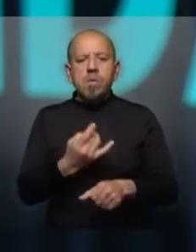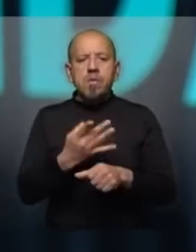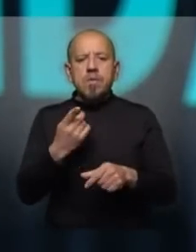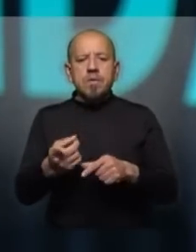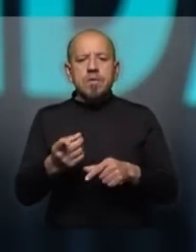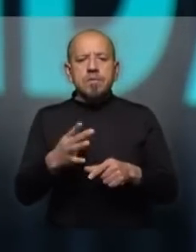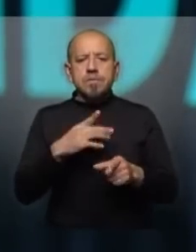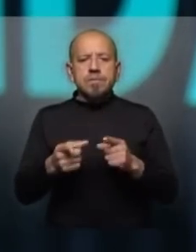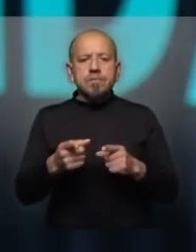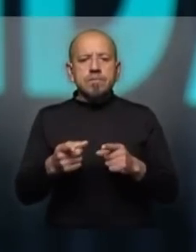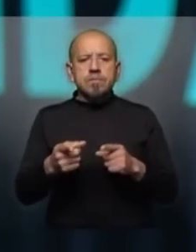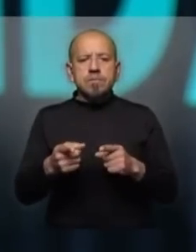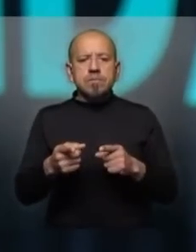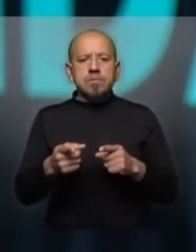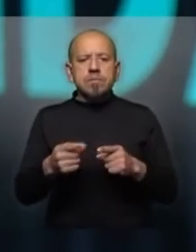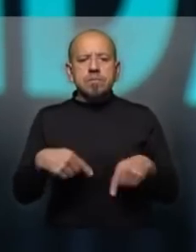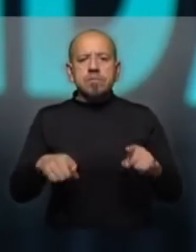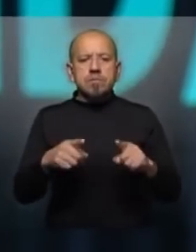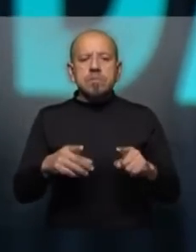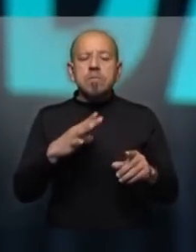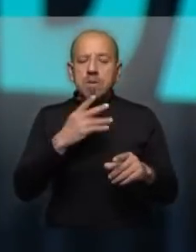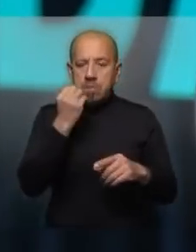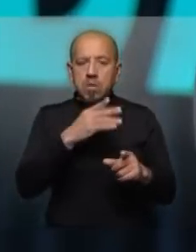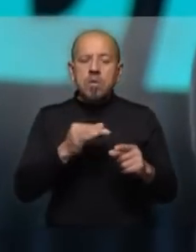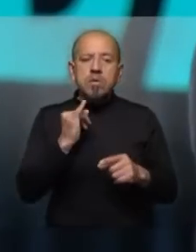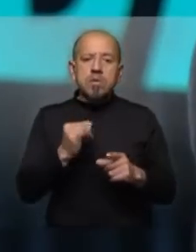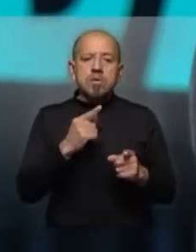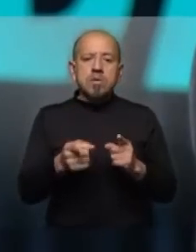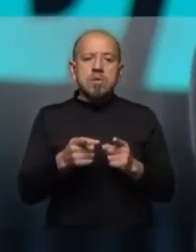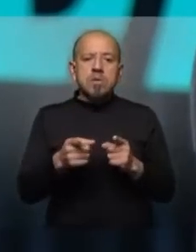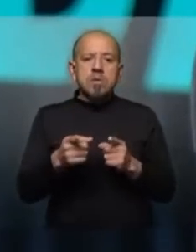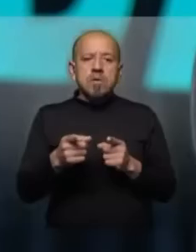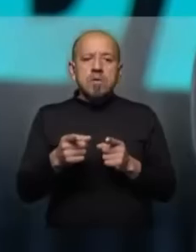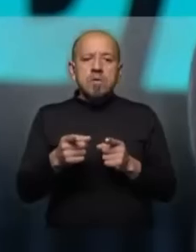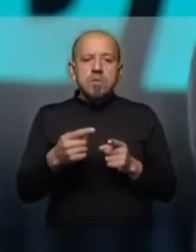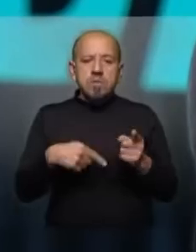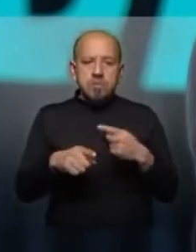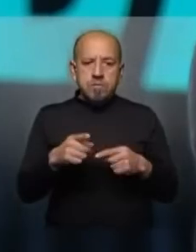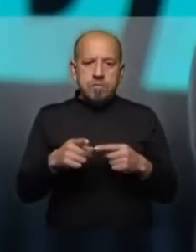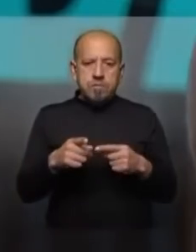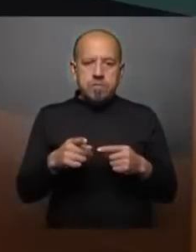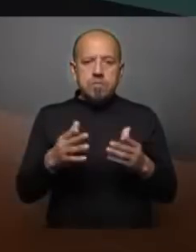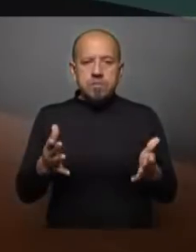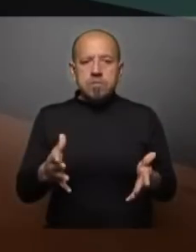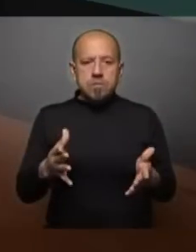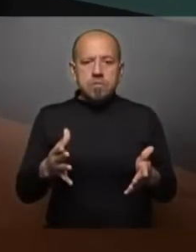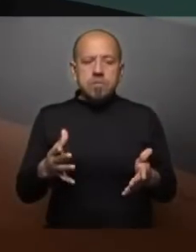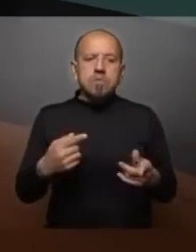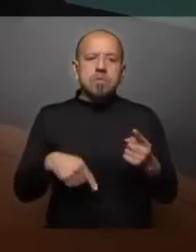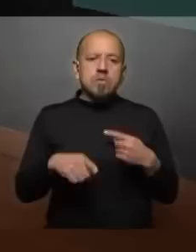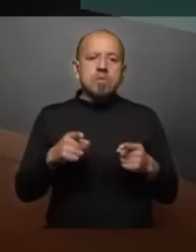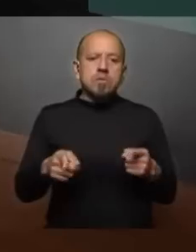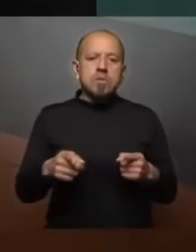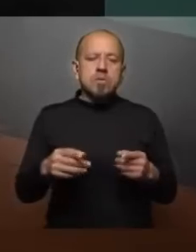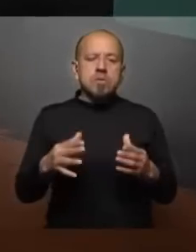atendiendo eh A veces debería mejorar para decirlo de una manera este sana digamos debería mejorar eso